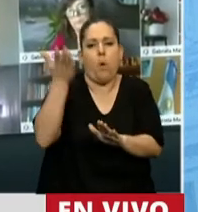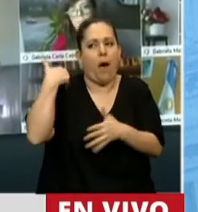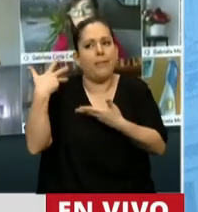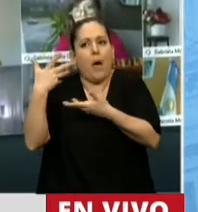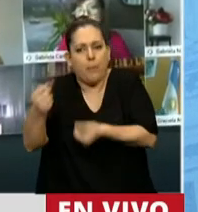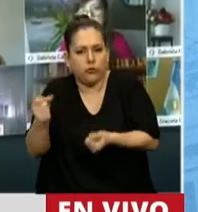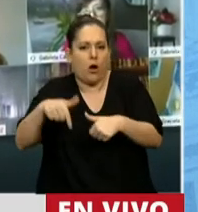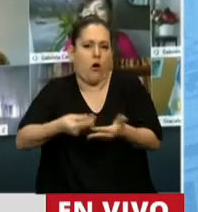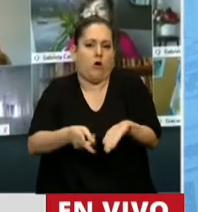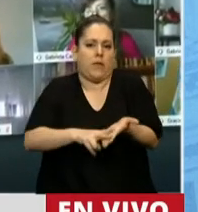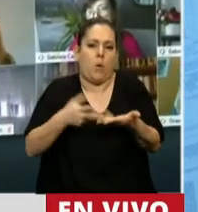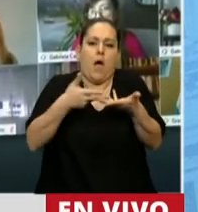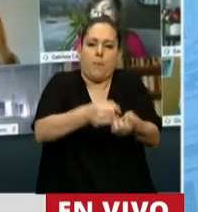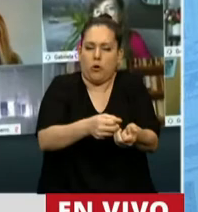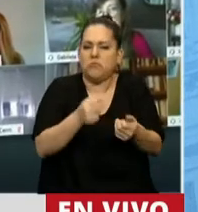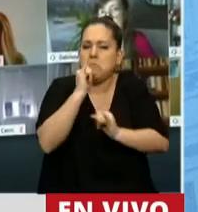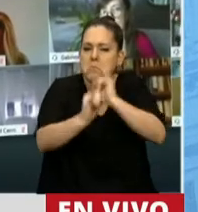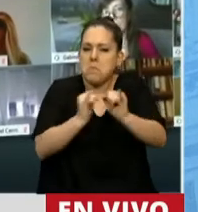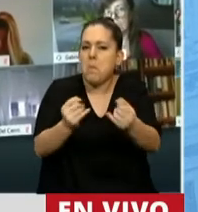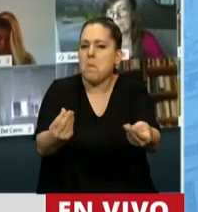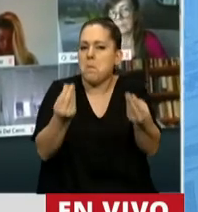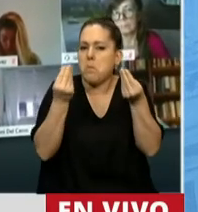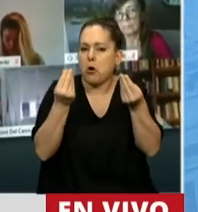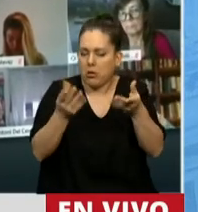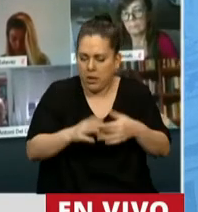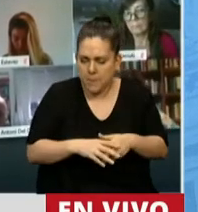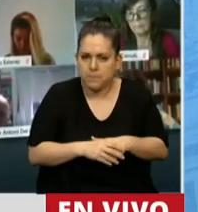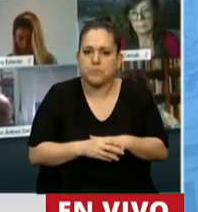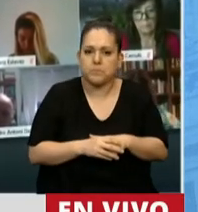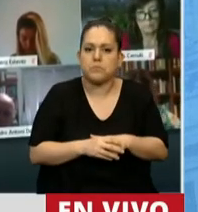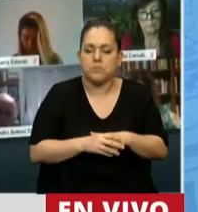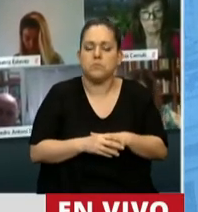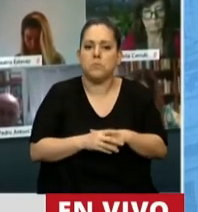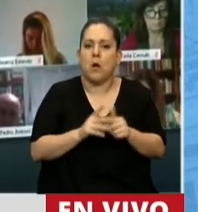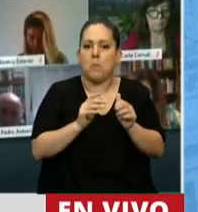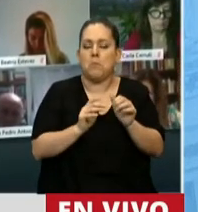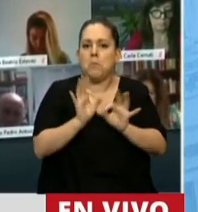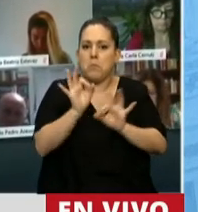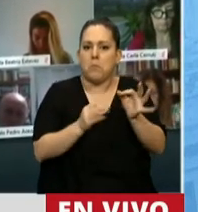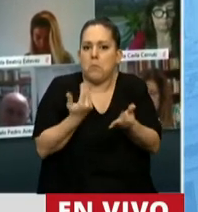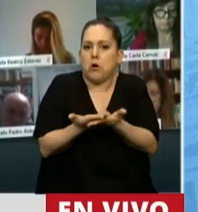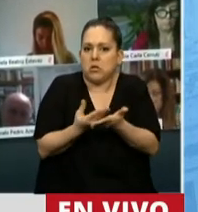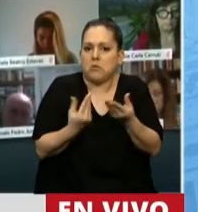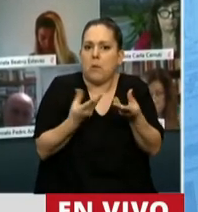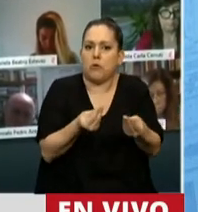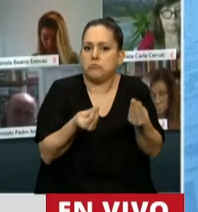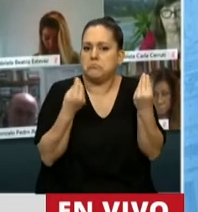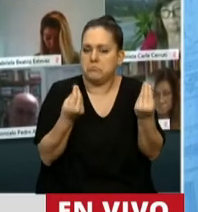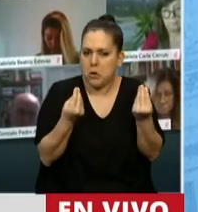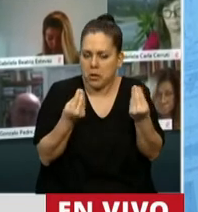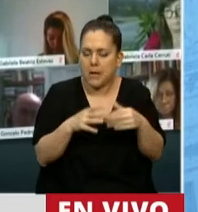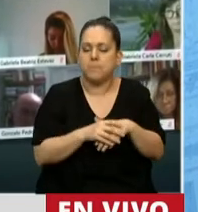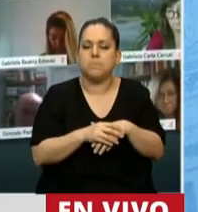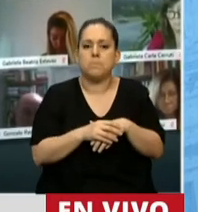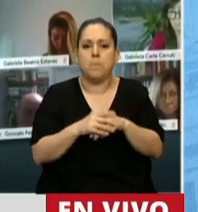y vamos a expresar las razones por las que apoyamos este proyecto de ley, para no irme del